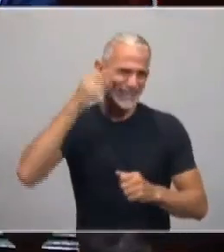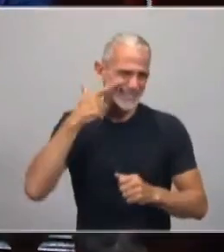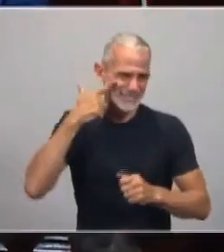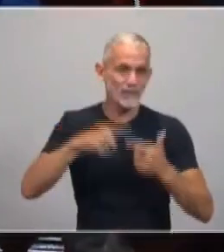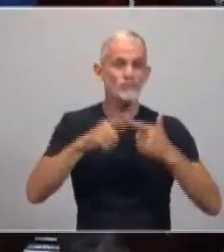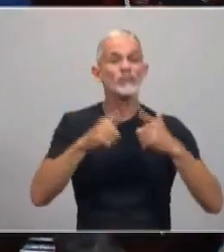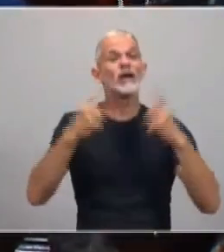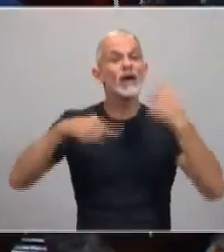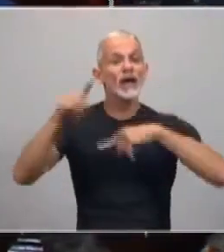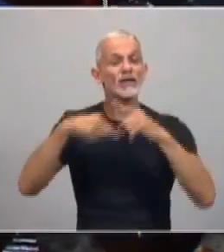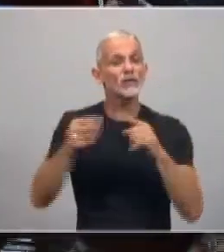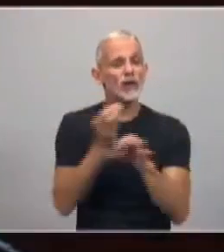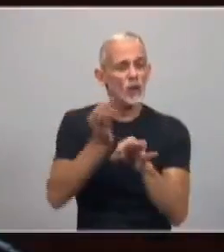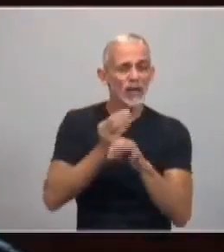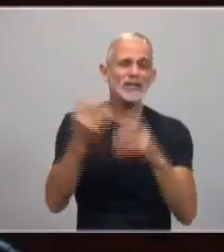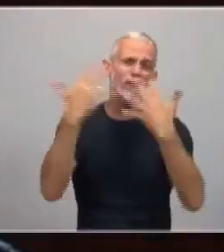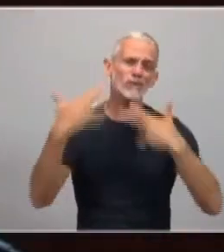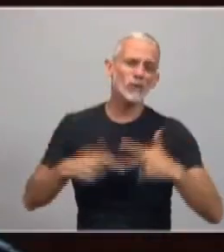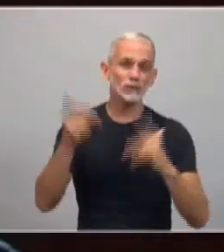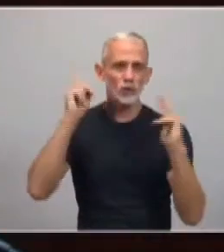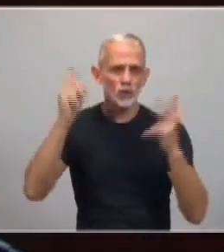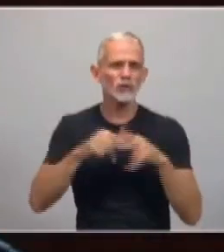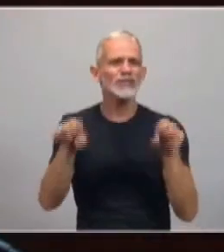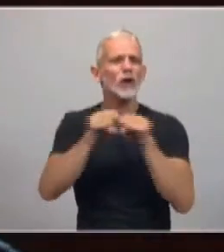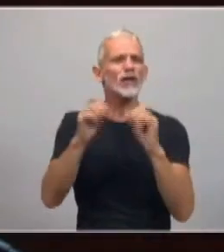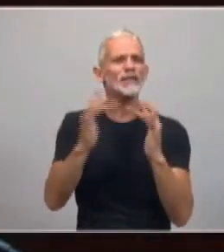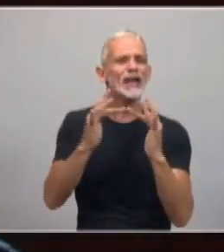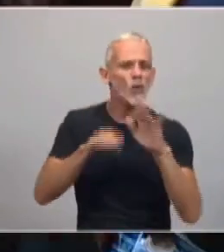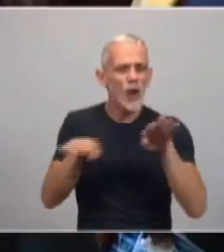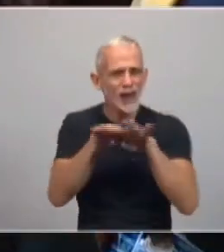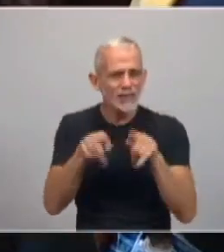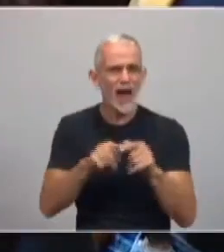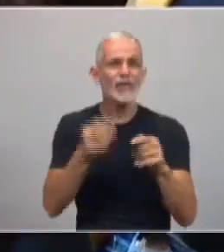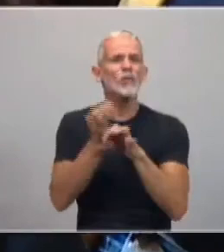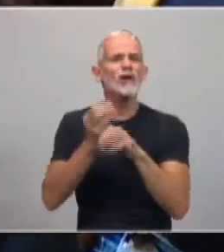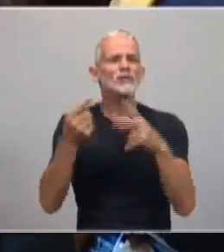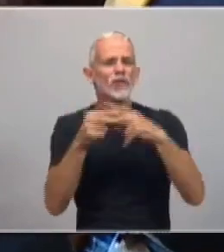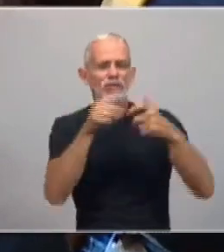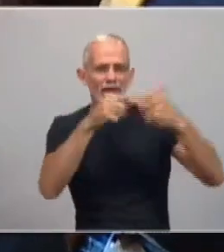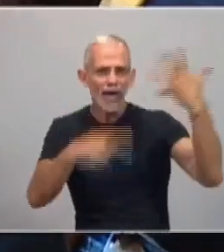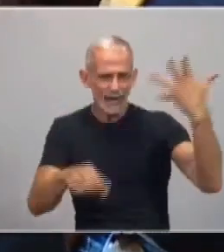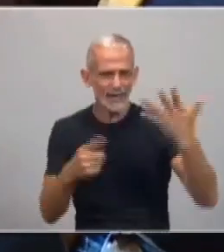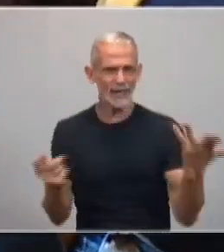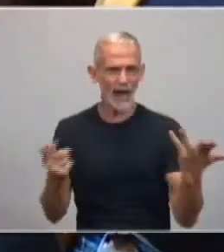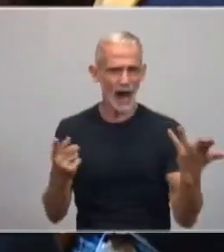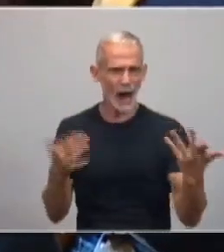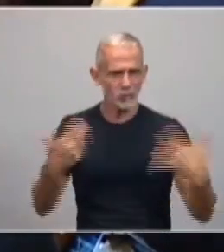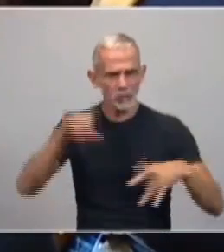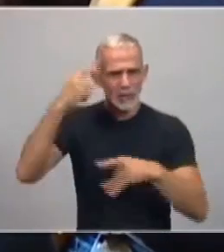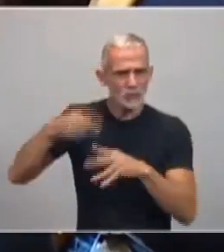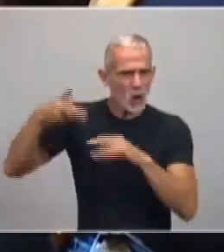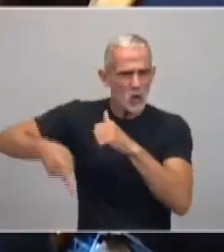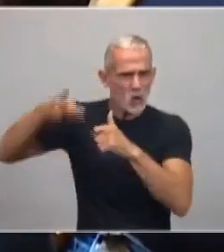gestión educativa, formación docente, conectar igualdad, educación técnica. Sostener todo lo que le quitan a